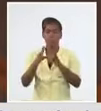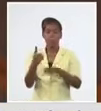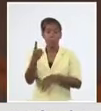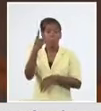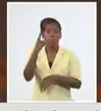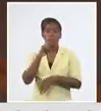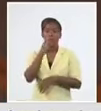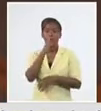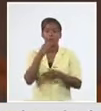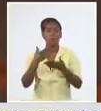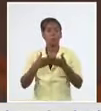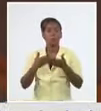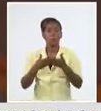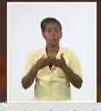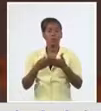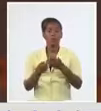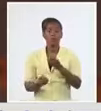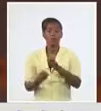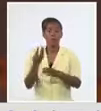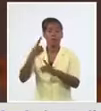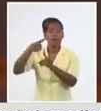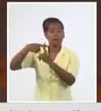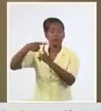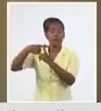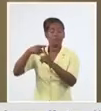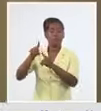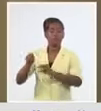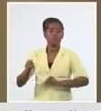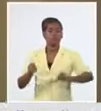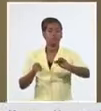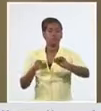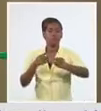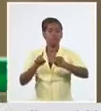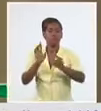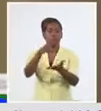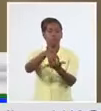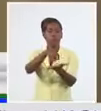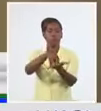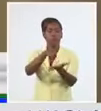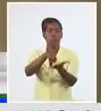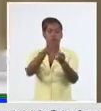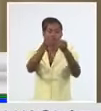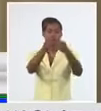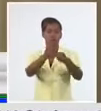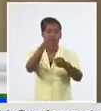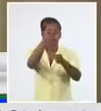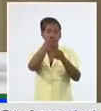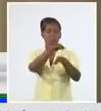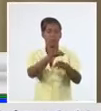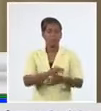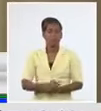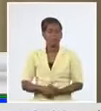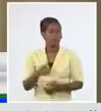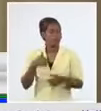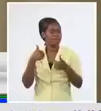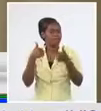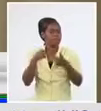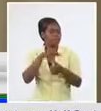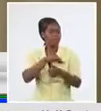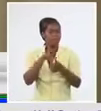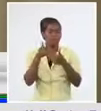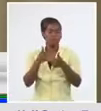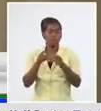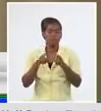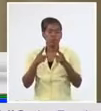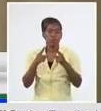traslada a un centro de aislamiento que ya es de confirmado. No tengo quejas, realmente me siento